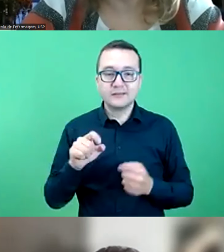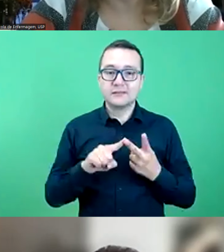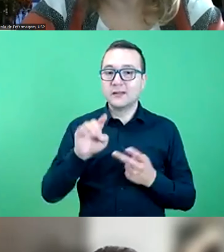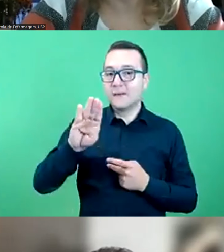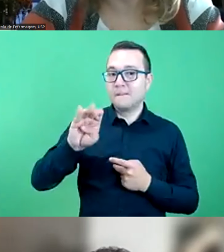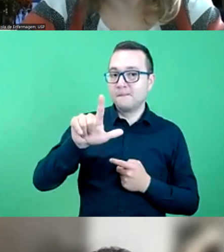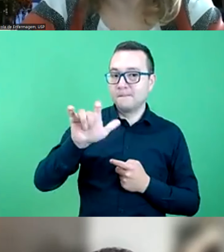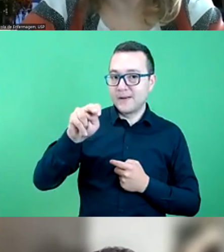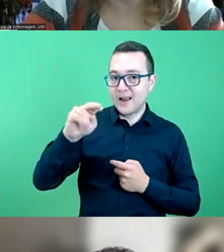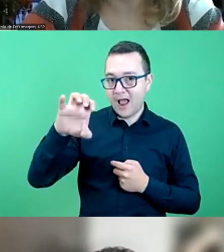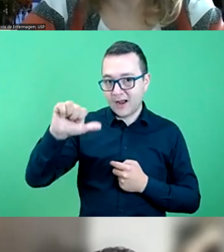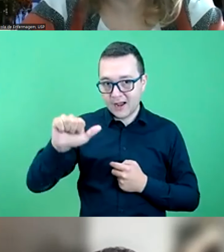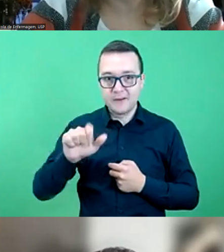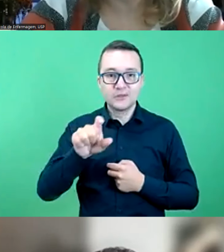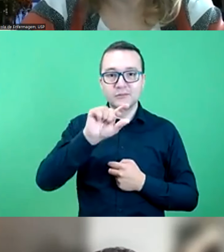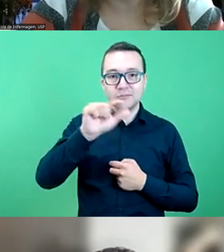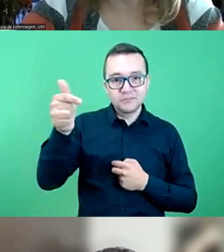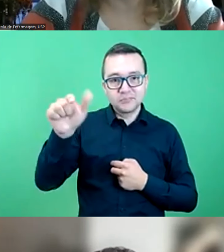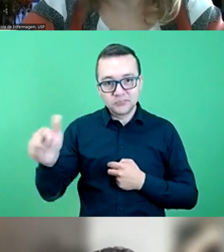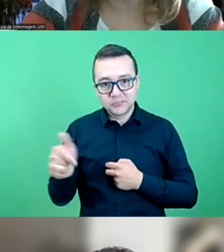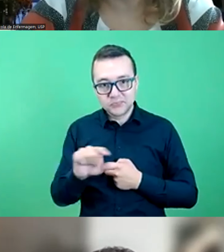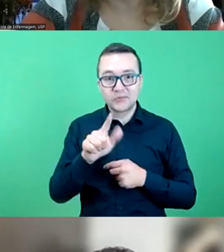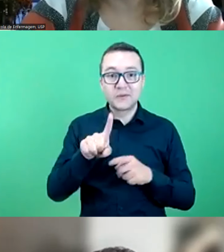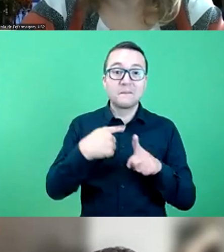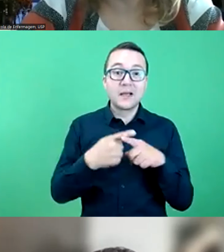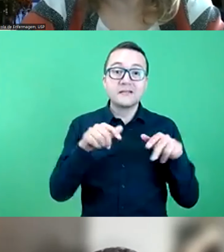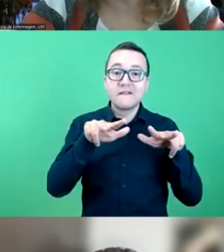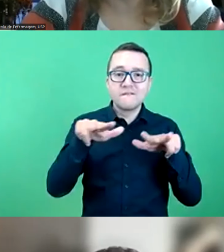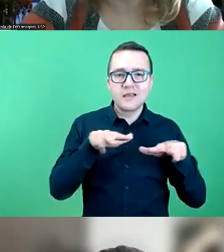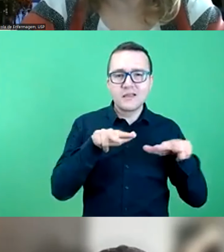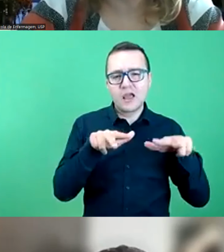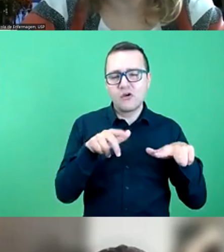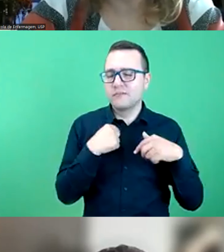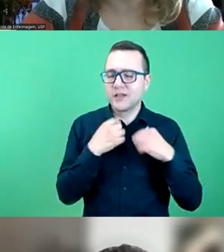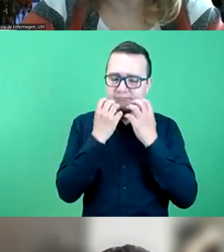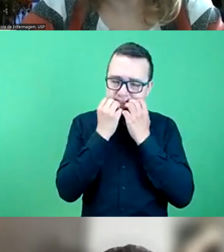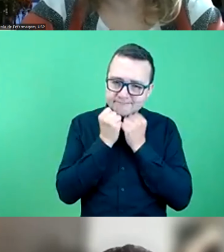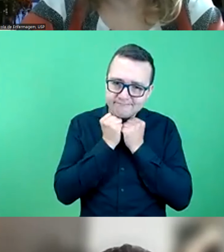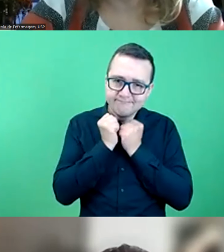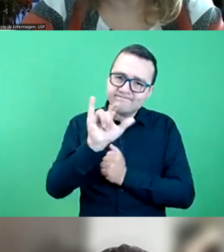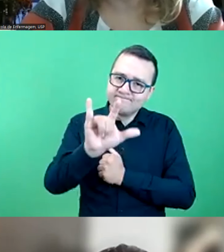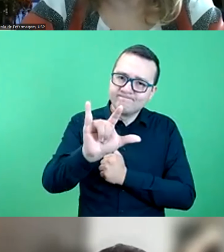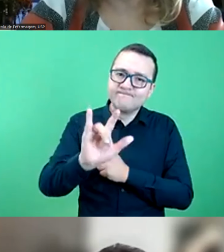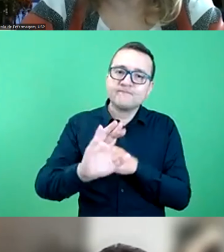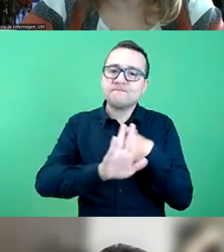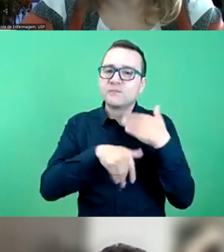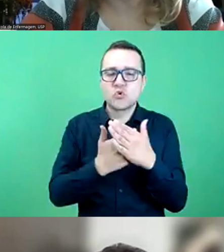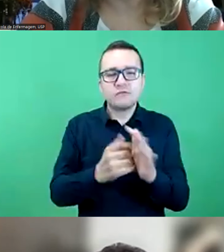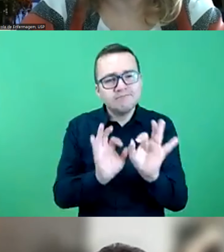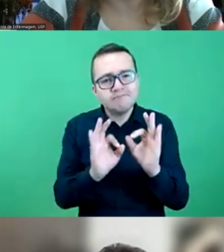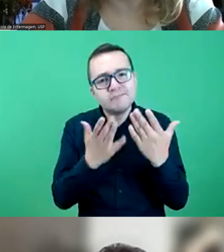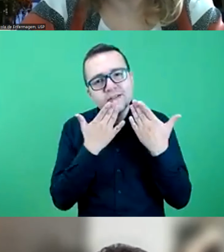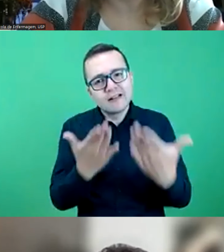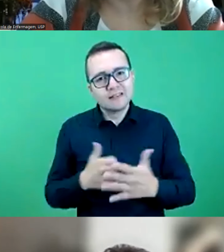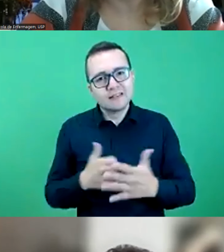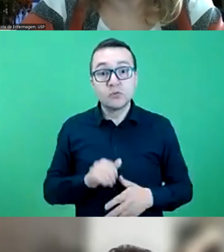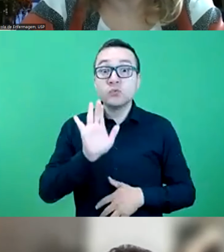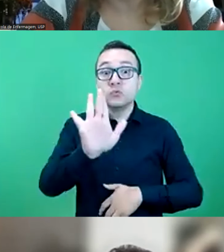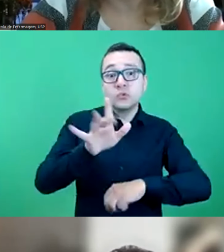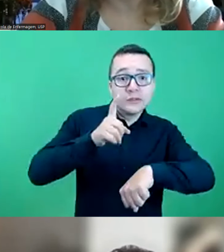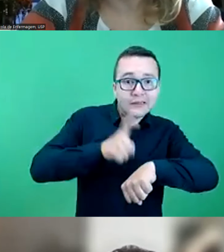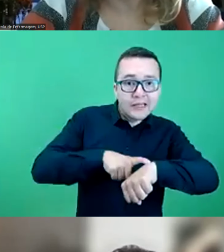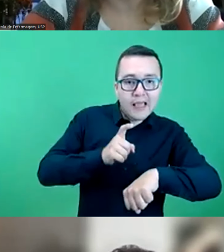nos hicieron sus videos, los quiero mucho, a todos los que están aquí, que dieron su tiempo para escuchar,